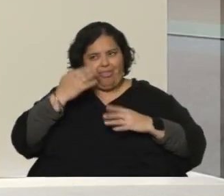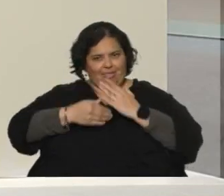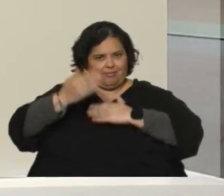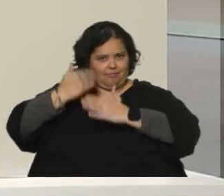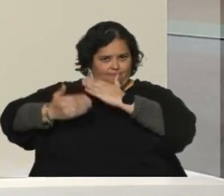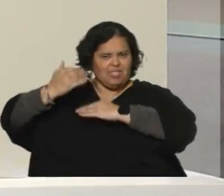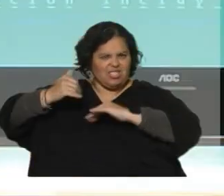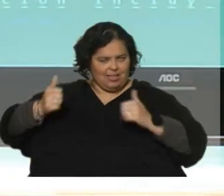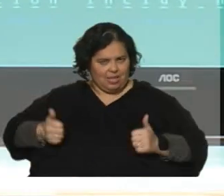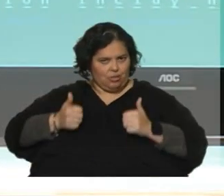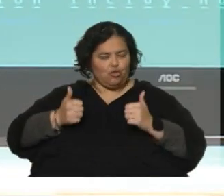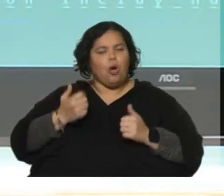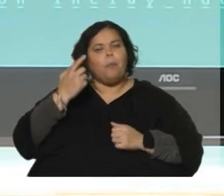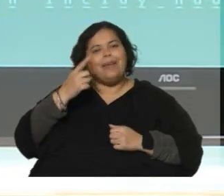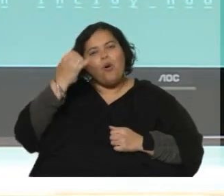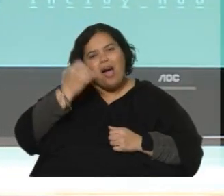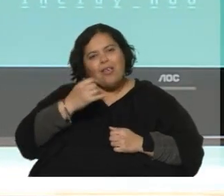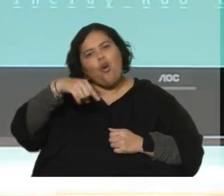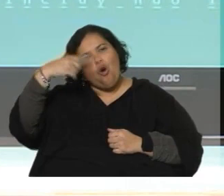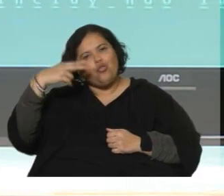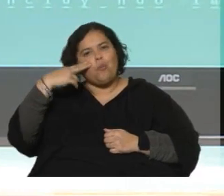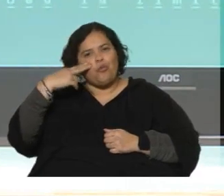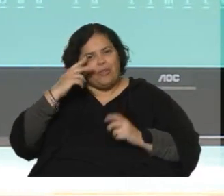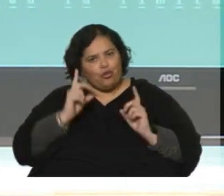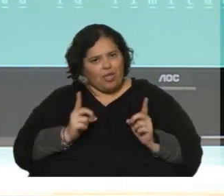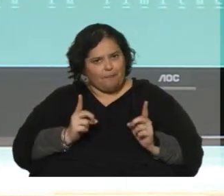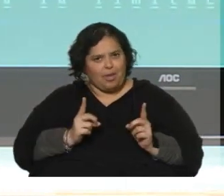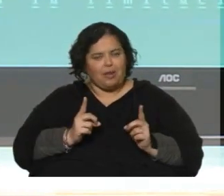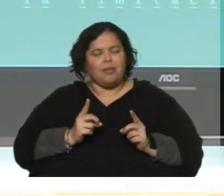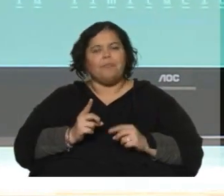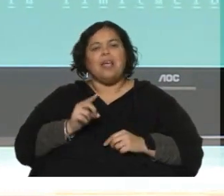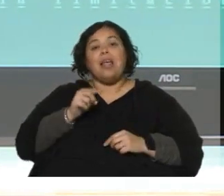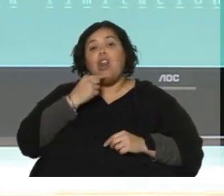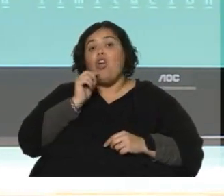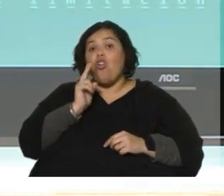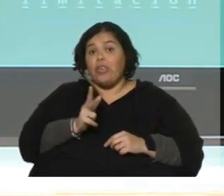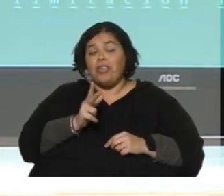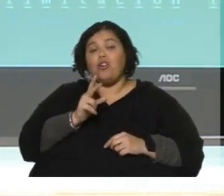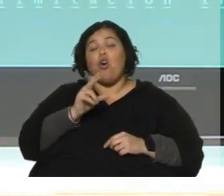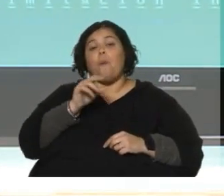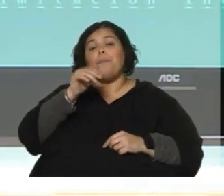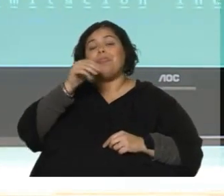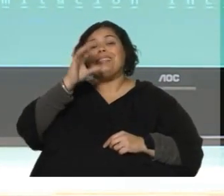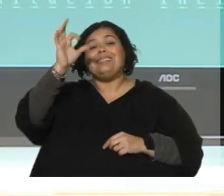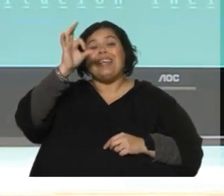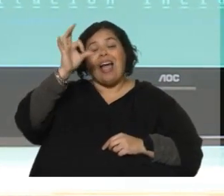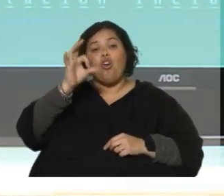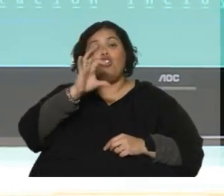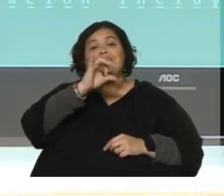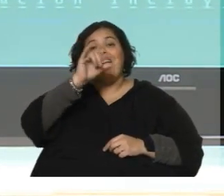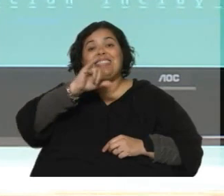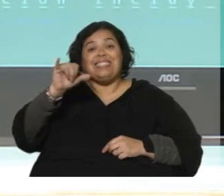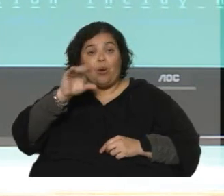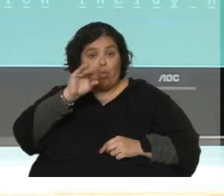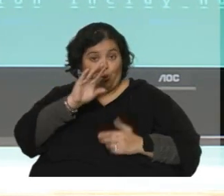pero yo creo que existen otras razones a las cuales bueno de algún modo aludido también Alejandro Sánchez El senador cuando informó sobre la postura del